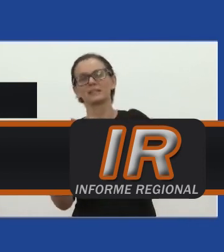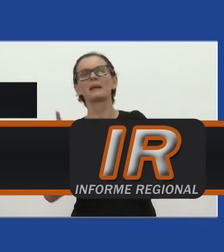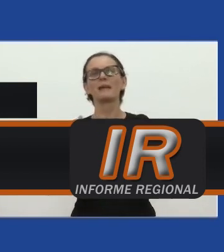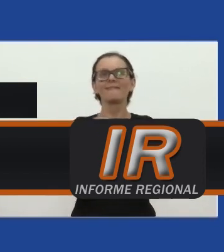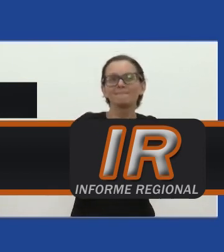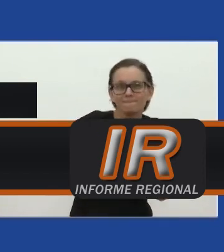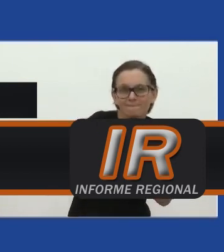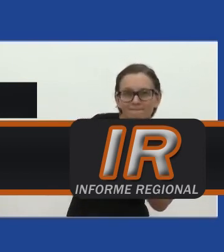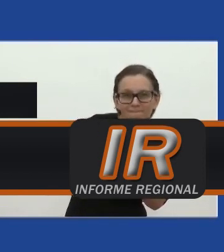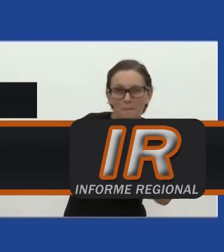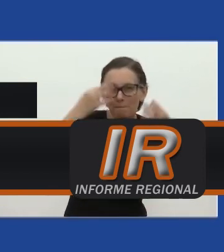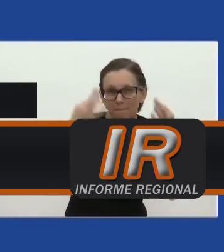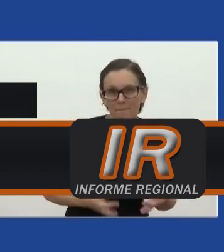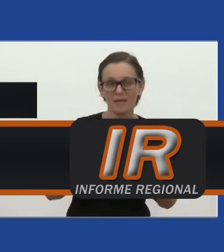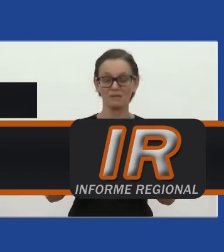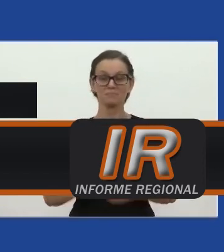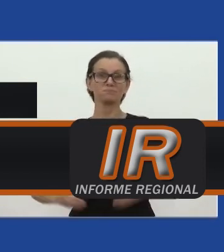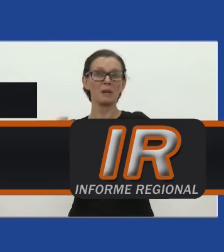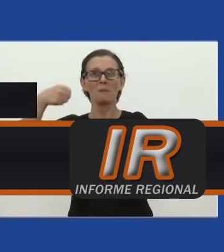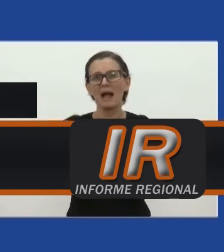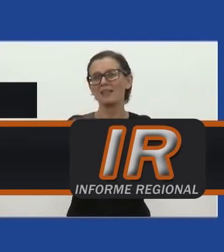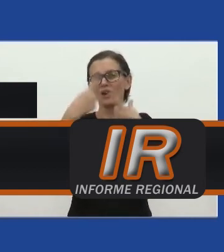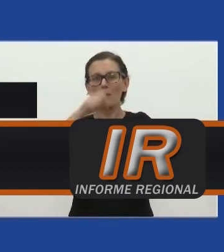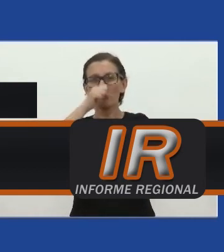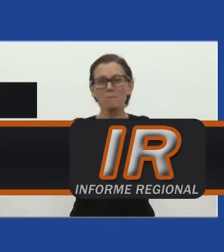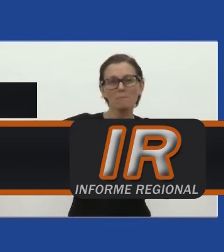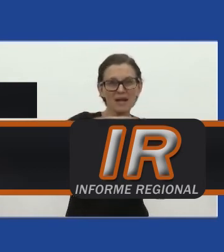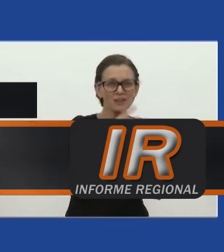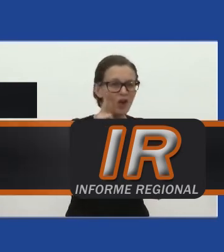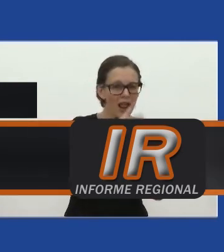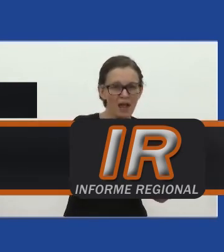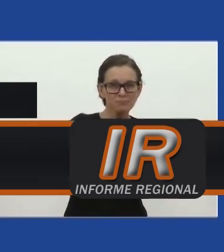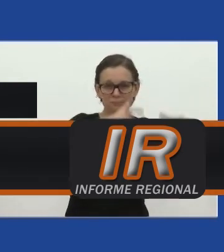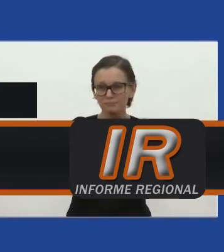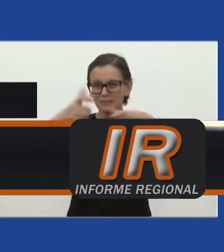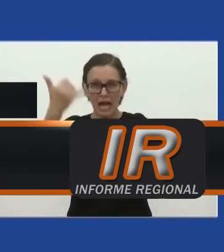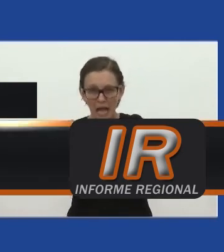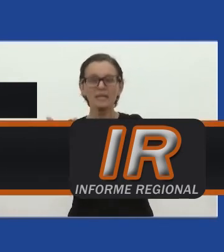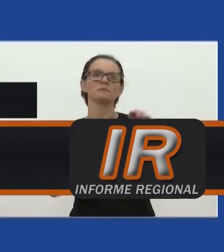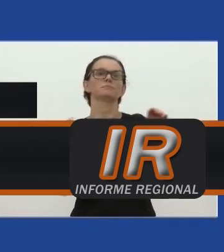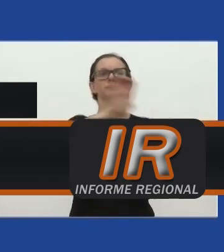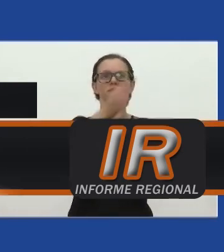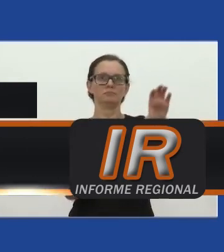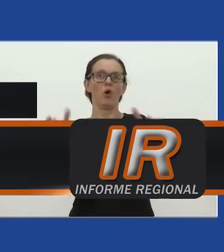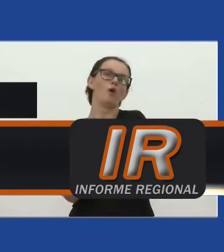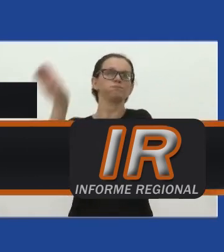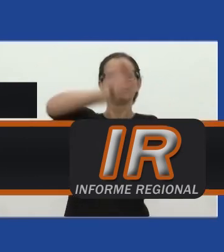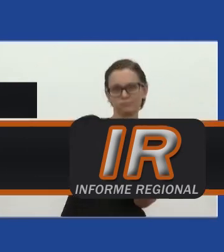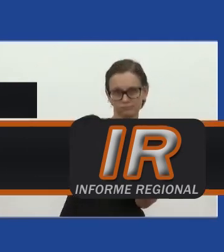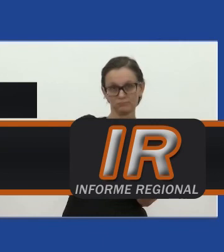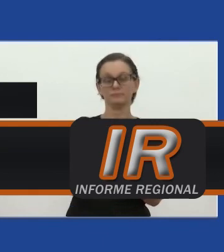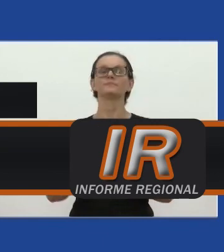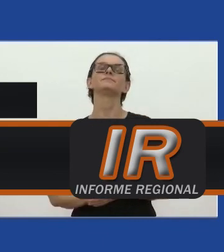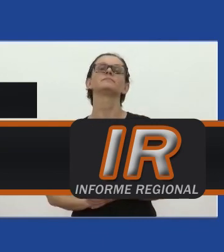Dar vuelta a todos los tachos, todos los recipientes que podamos tener en el patio que junten agua, y también mantener siempre el patio